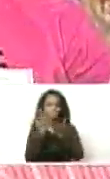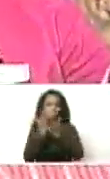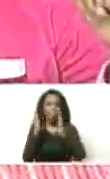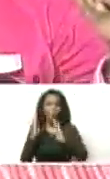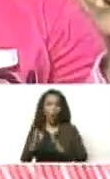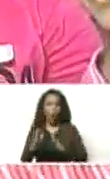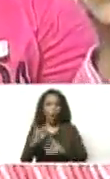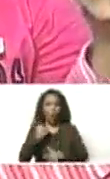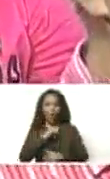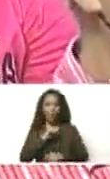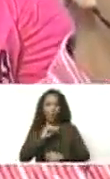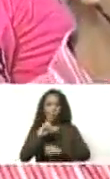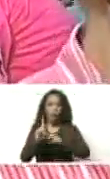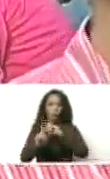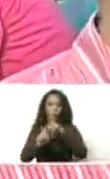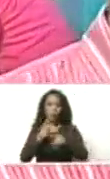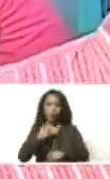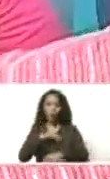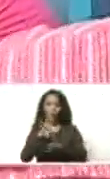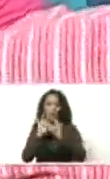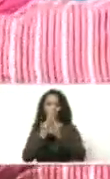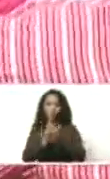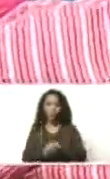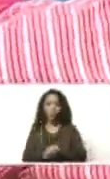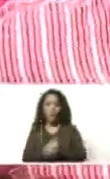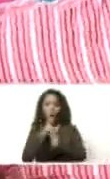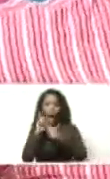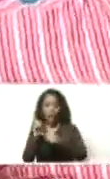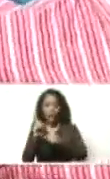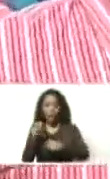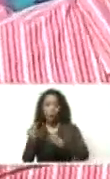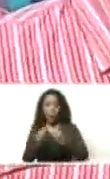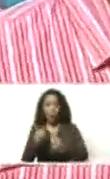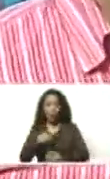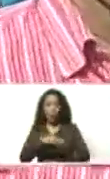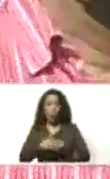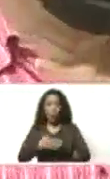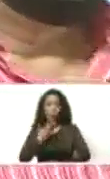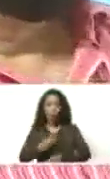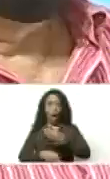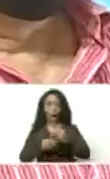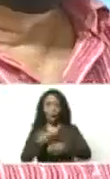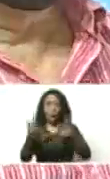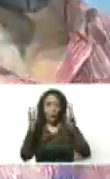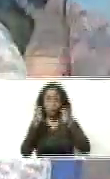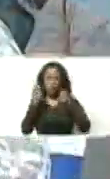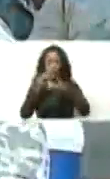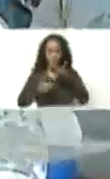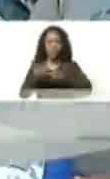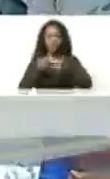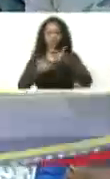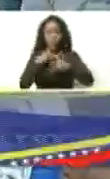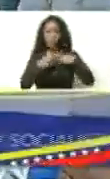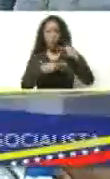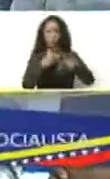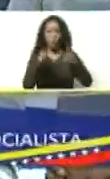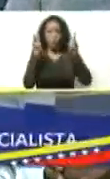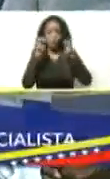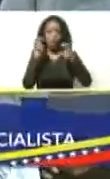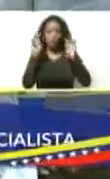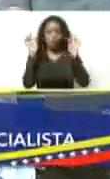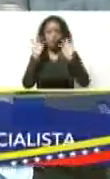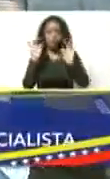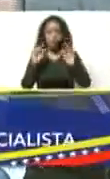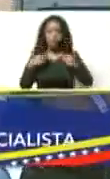nuestro consultorio, donde está nuestra familia. Y allí es donde podemos generar nuevas relaciones de producción, nuevas relaciones